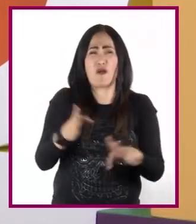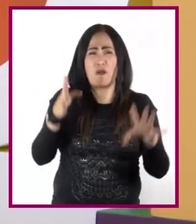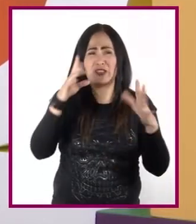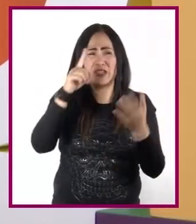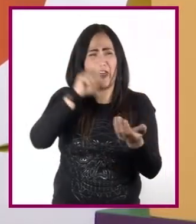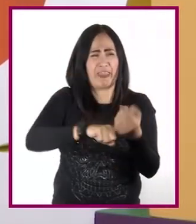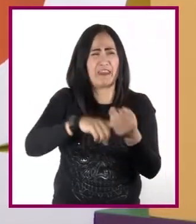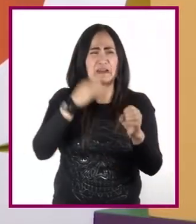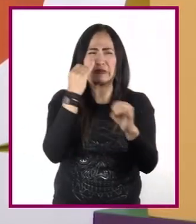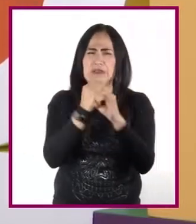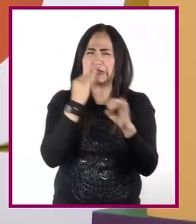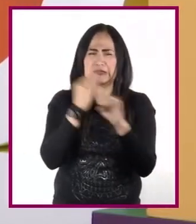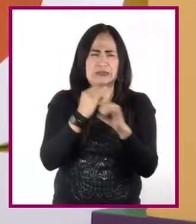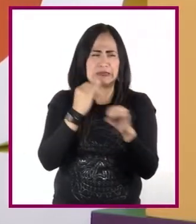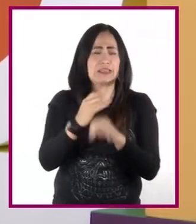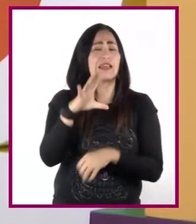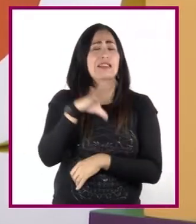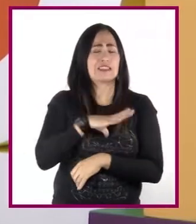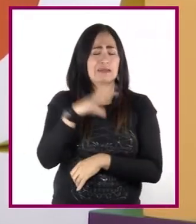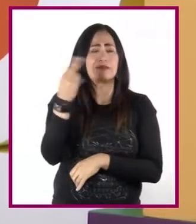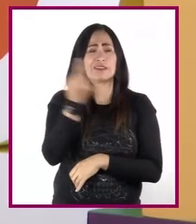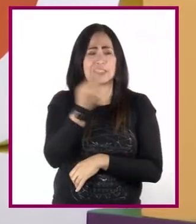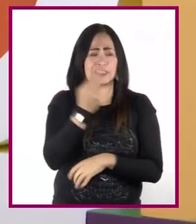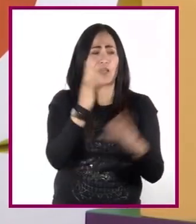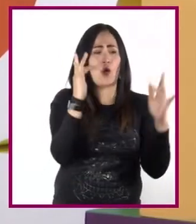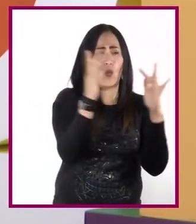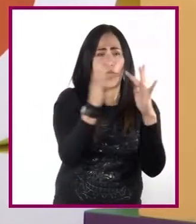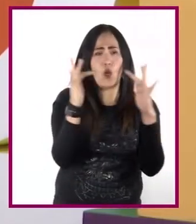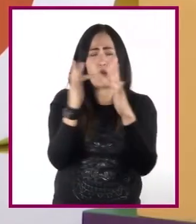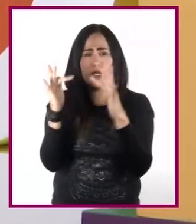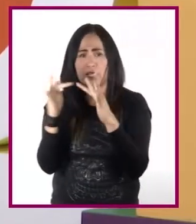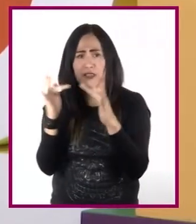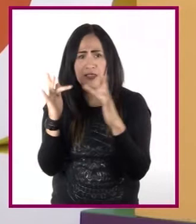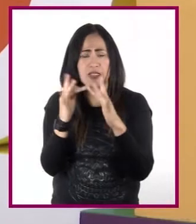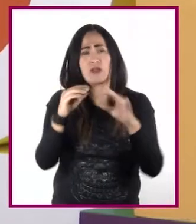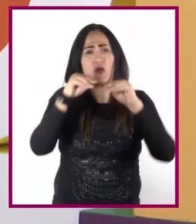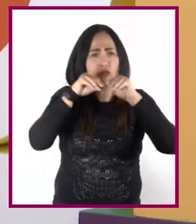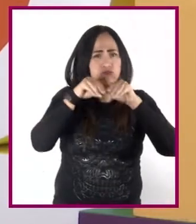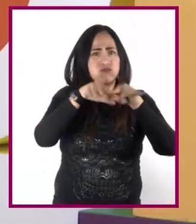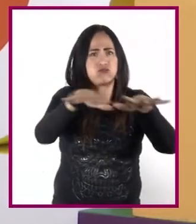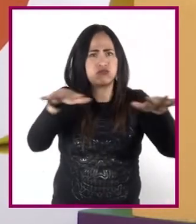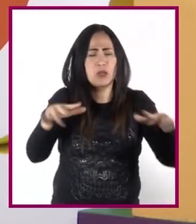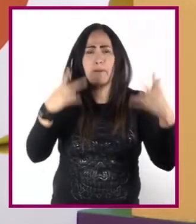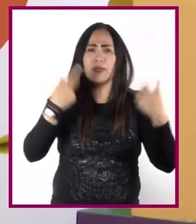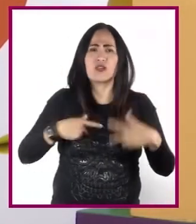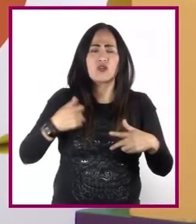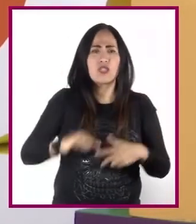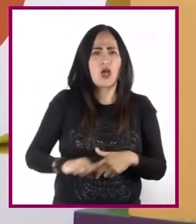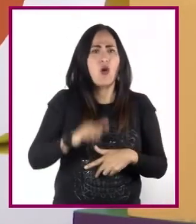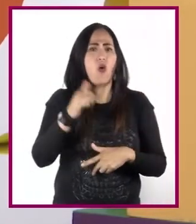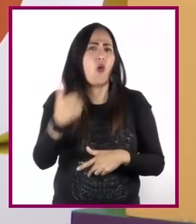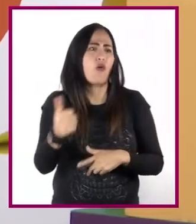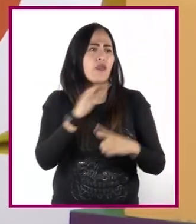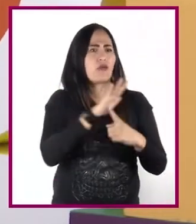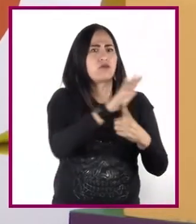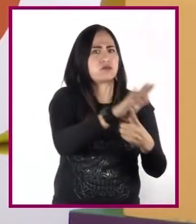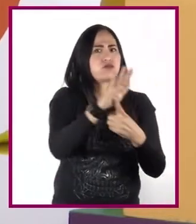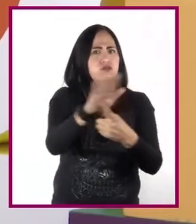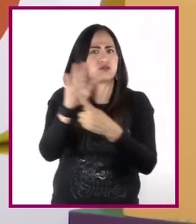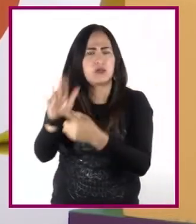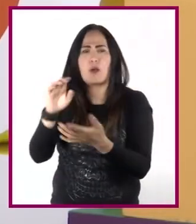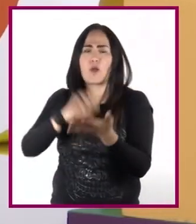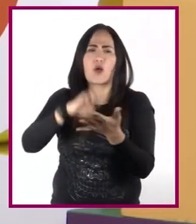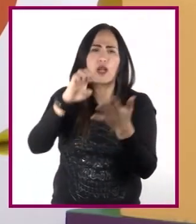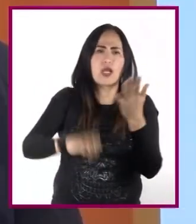en Internet, ha surgido la necesidad de conectarnos, compartirla y difundirla con otras personas que conocemos, como por ejemplo, con